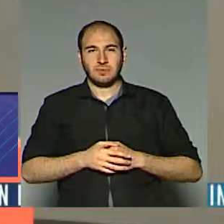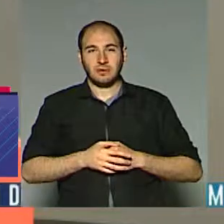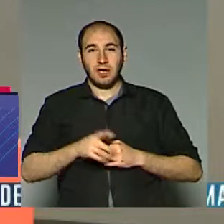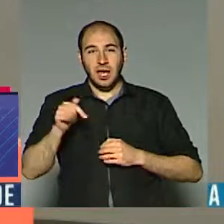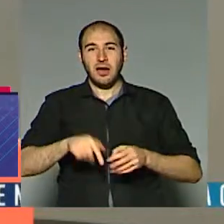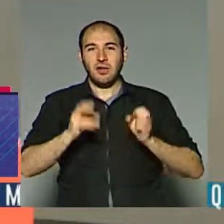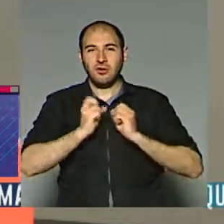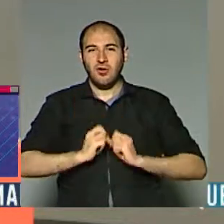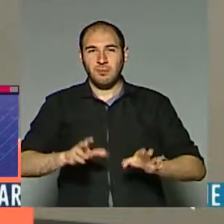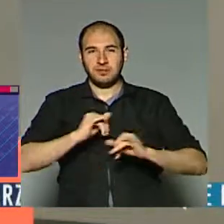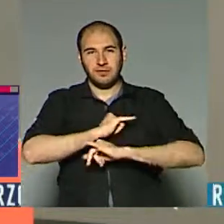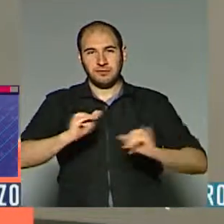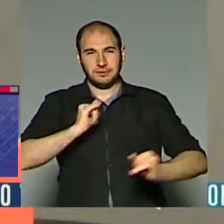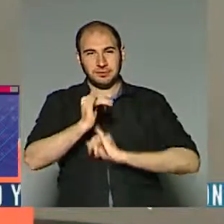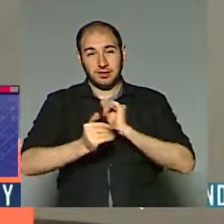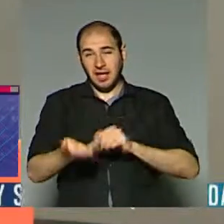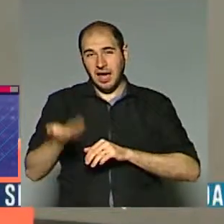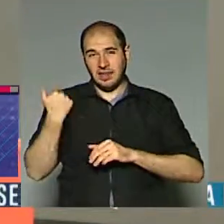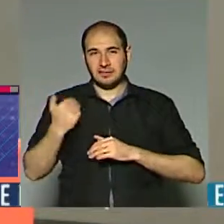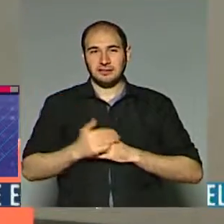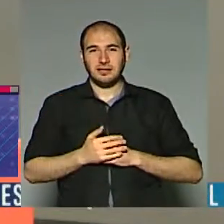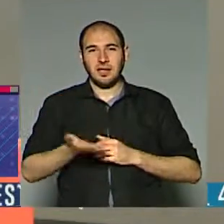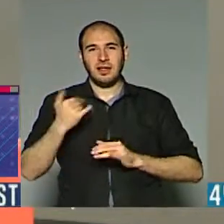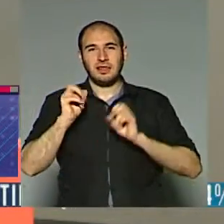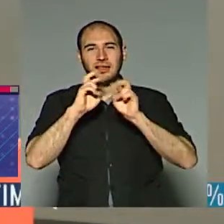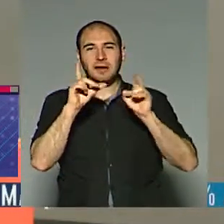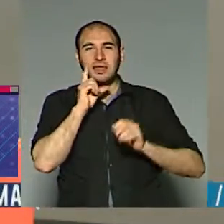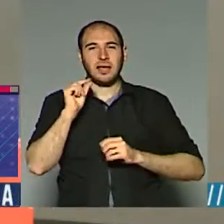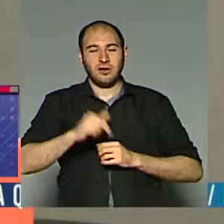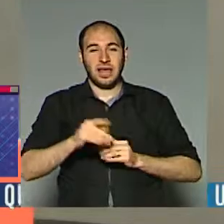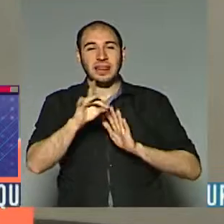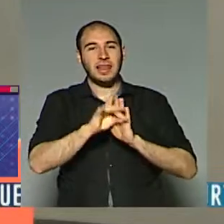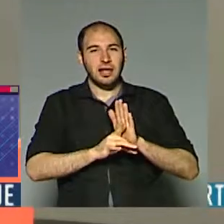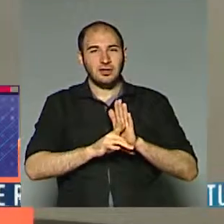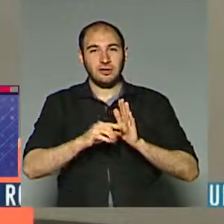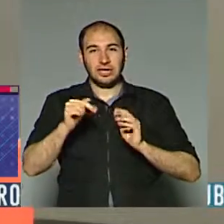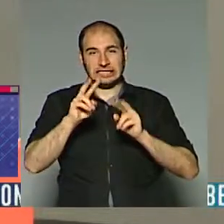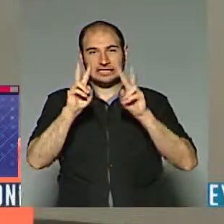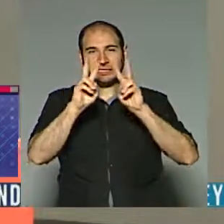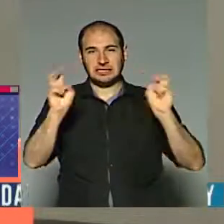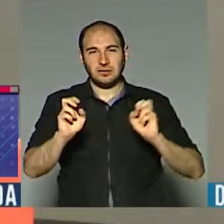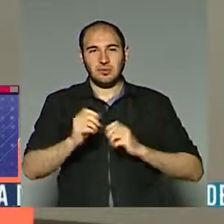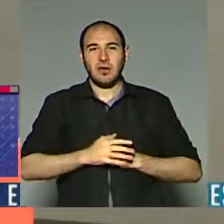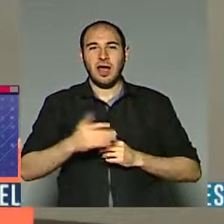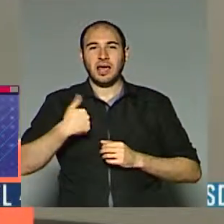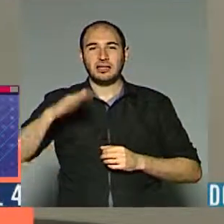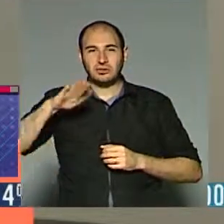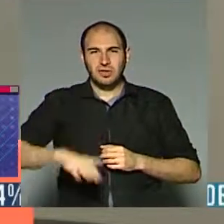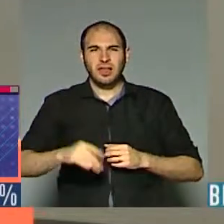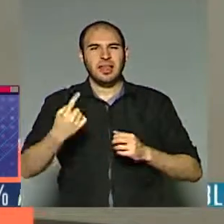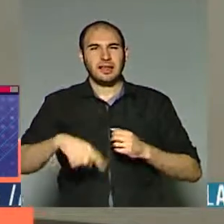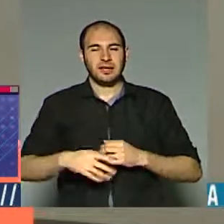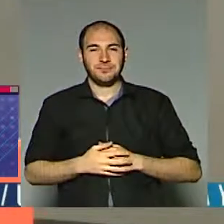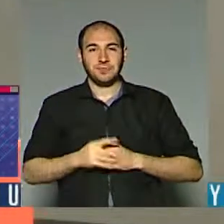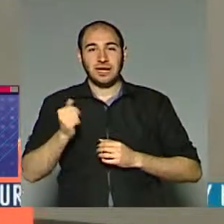Bueno, empezamos con el desarrollo de la información. Decíamos, hablando del tema del día, que el dato, sin duda, en los títulos de todo el país están